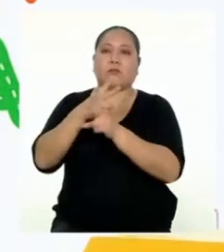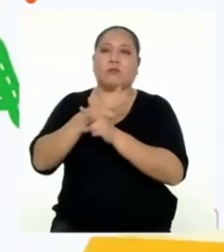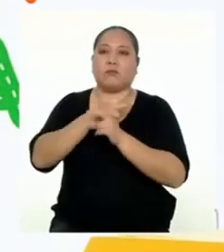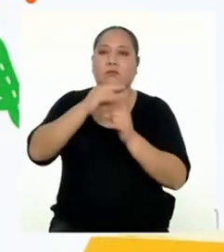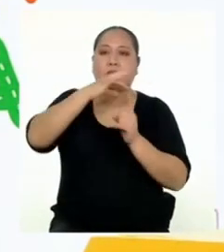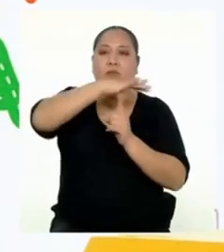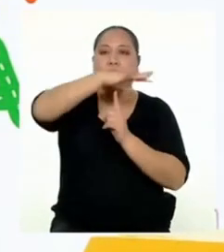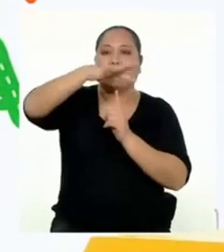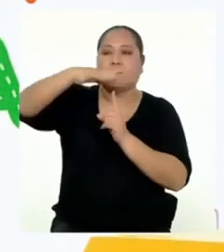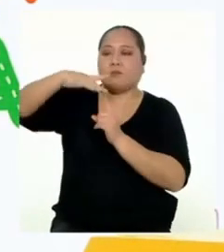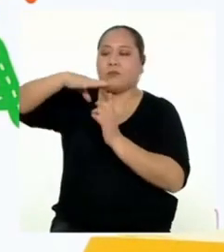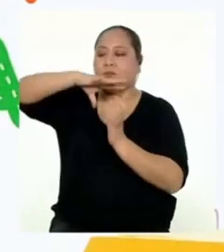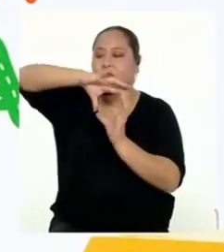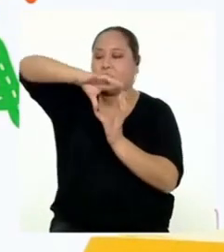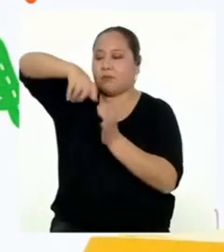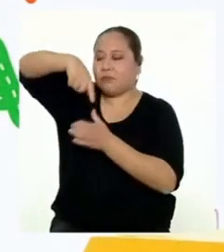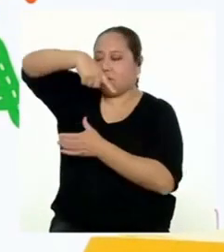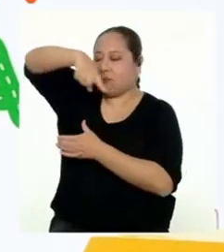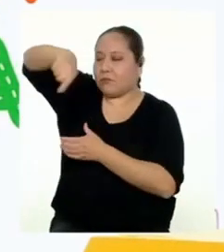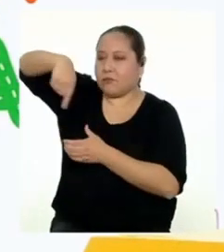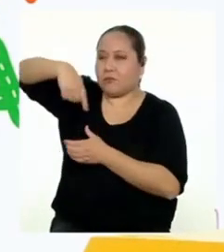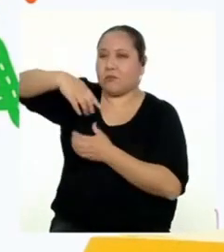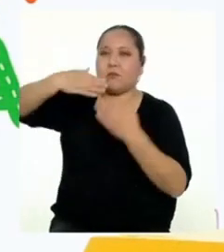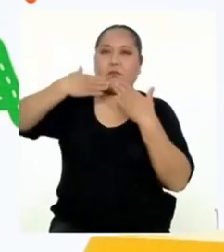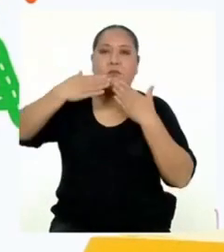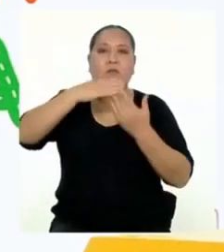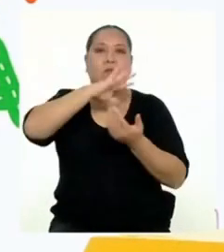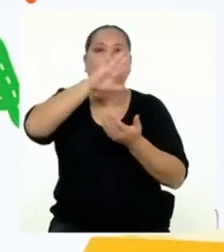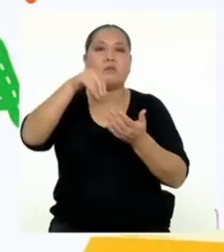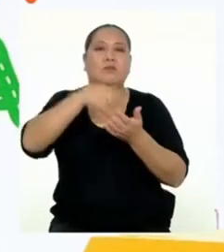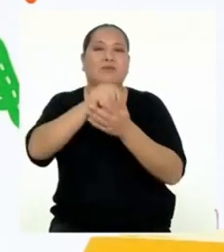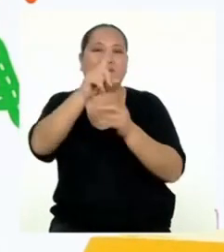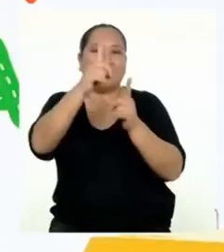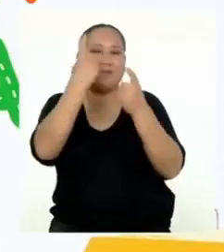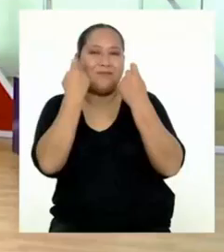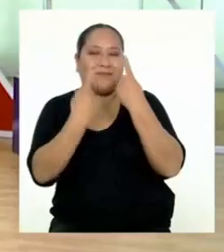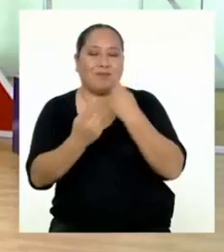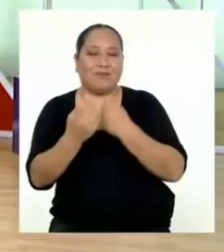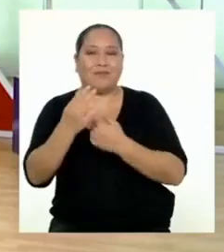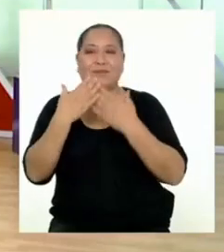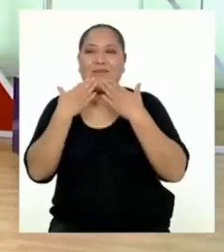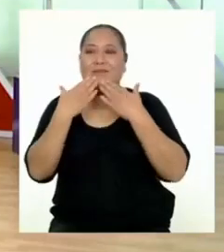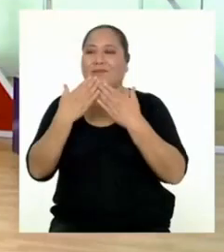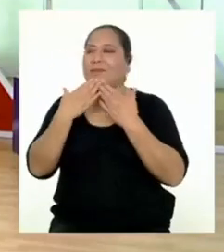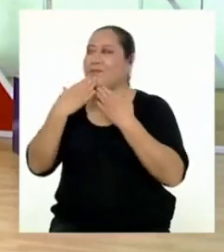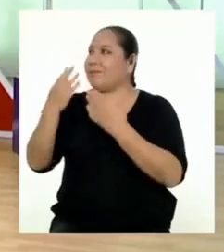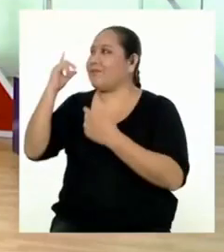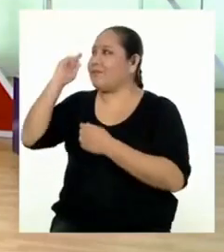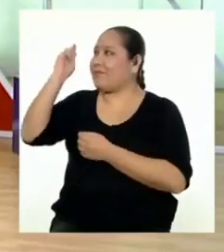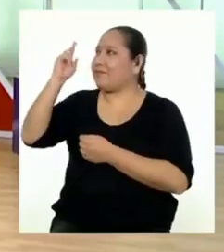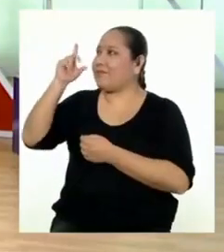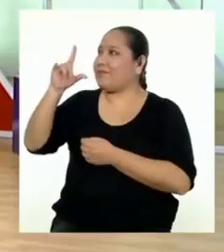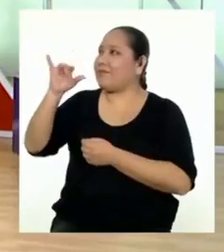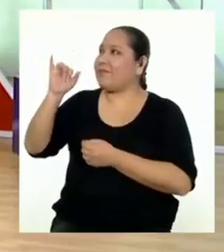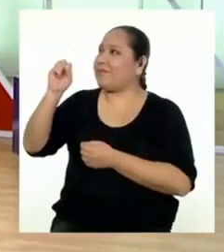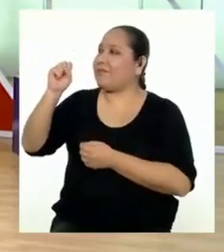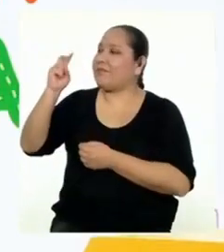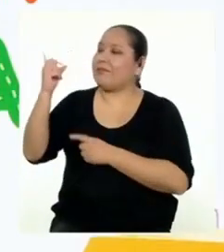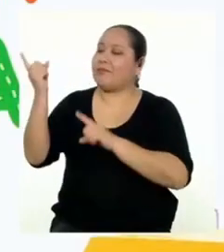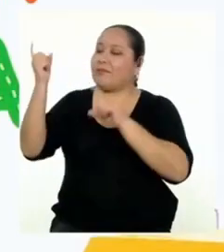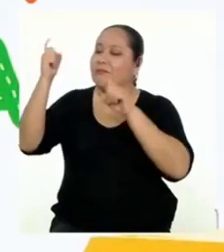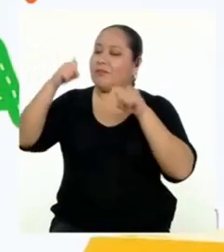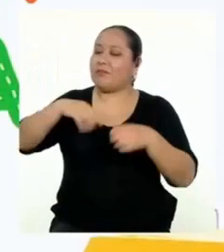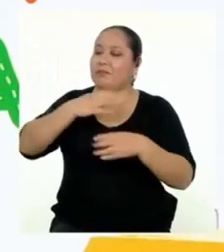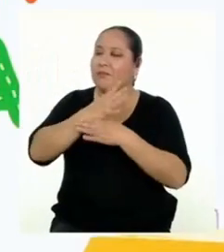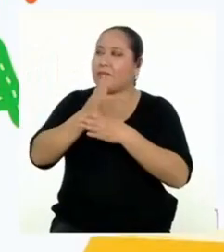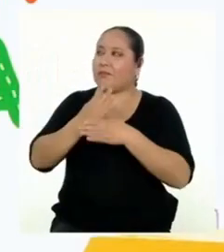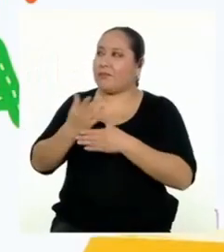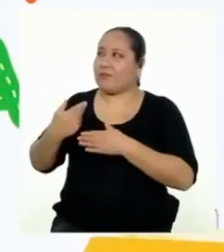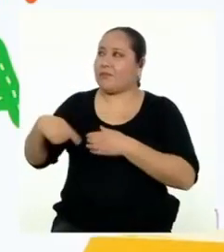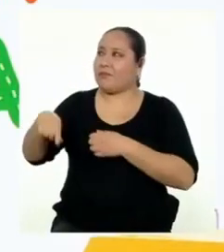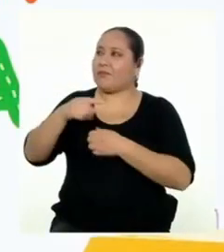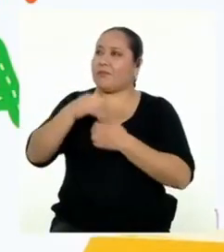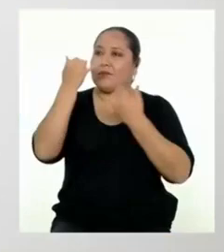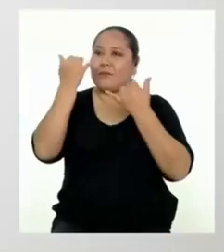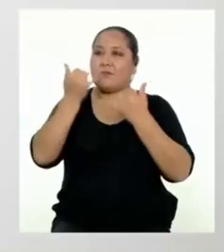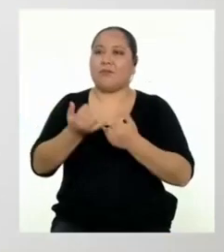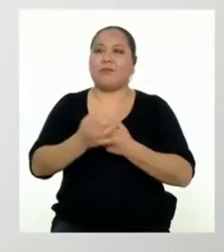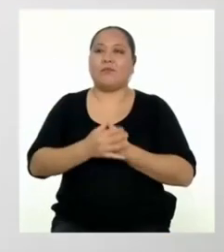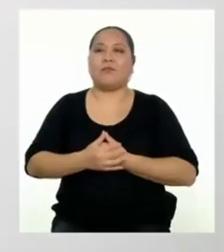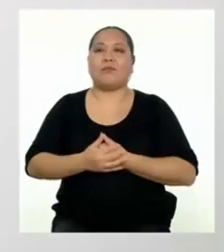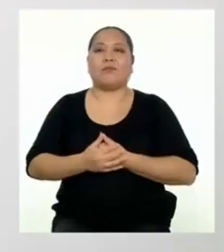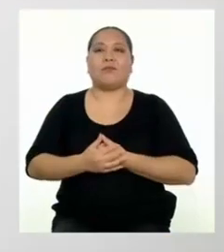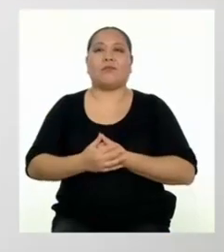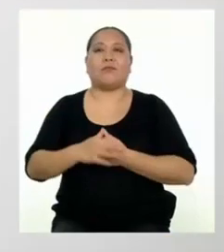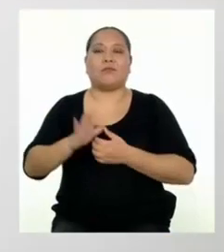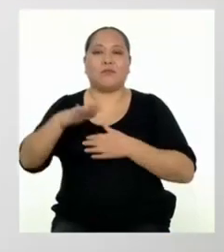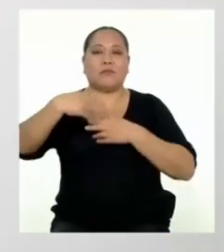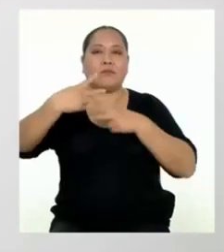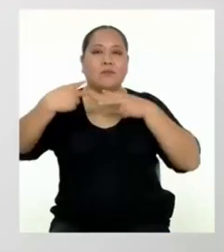de nuestro planeta. Gracias a todas y todos por sus preguntas. Y muchas gracias, profesor Luis, por haber venido a compartir con nosotros el día de